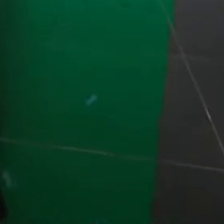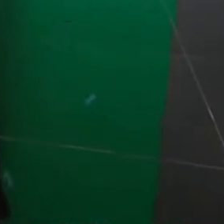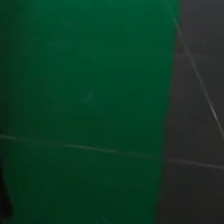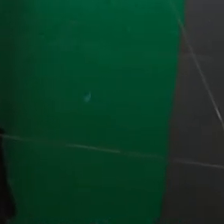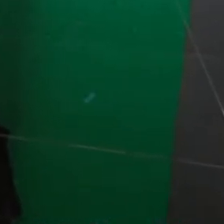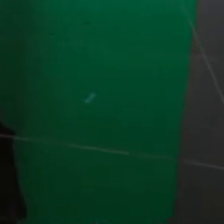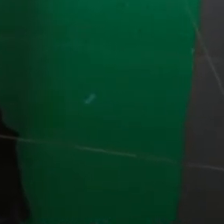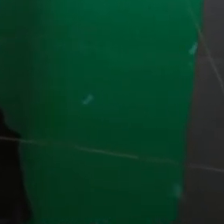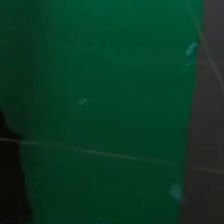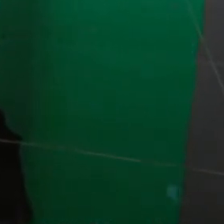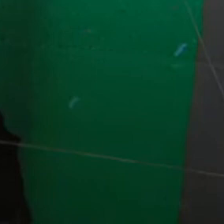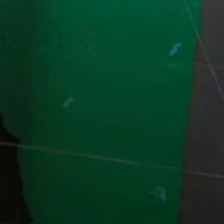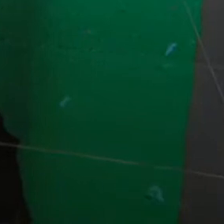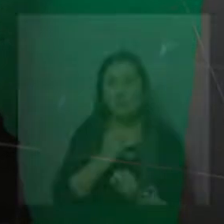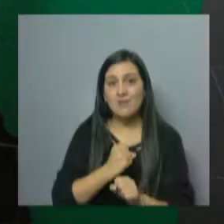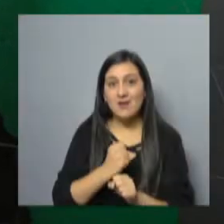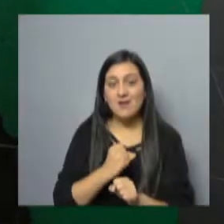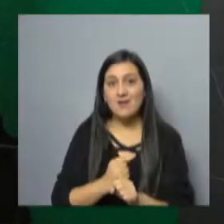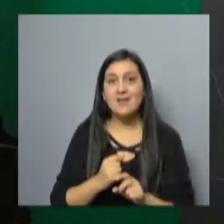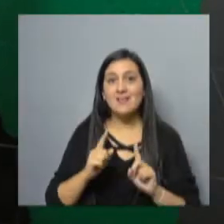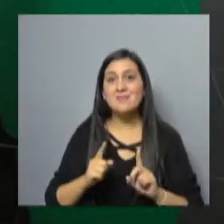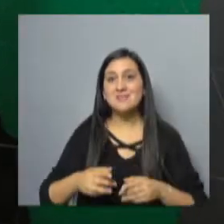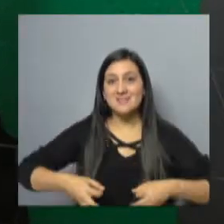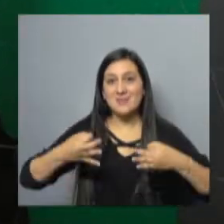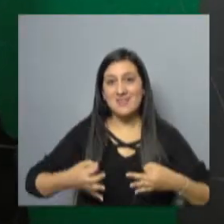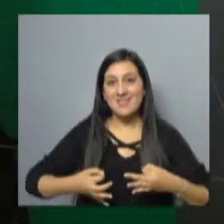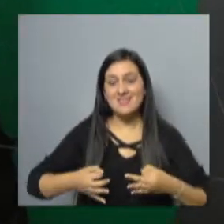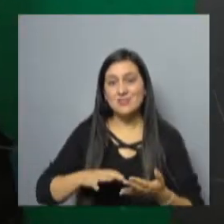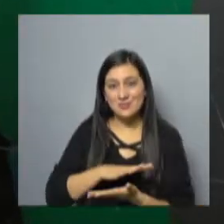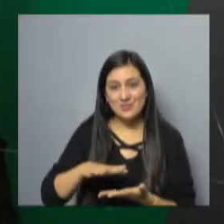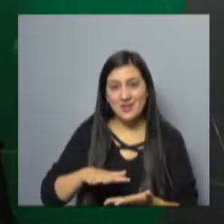a nivel laboral y también de seguridad social